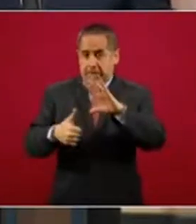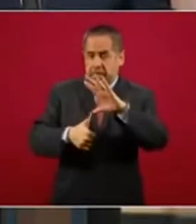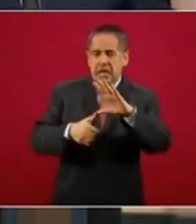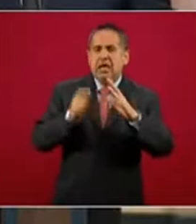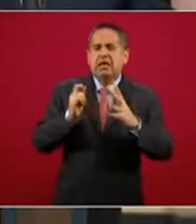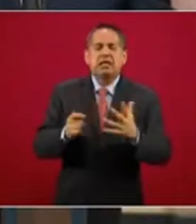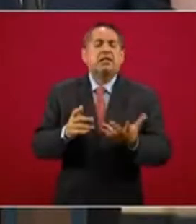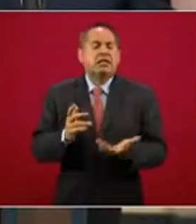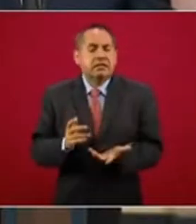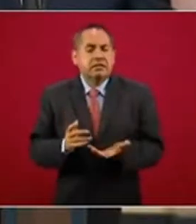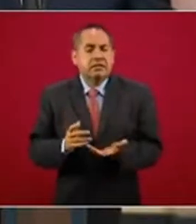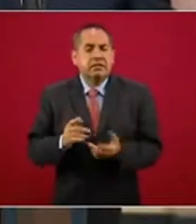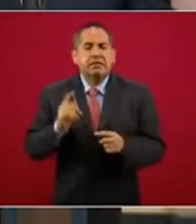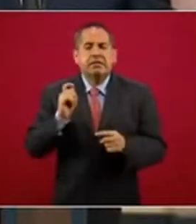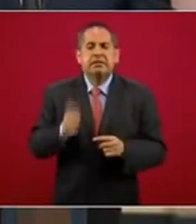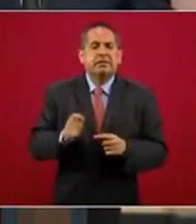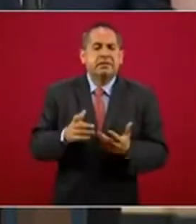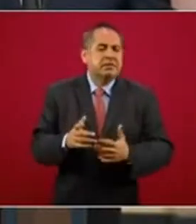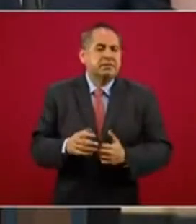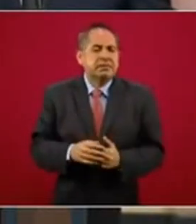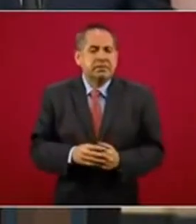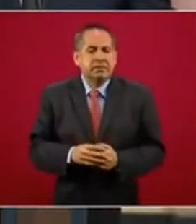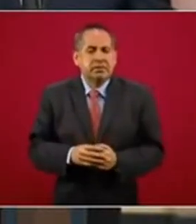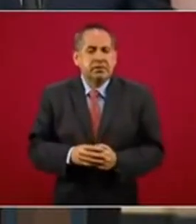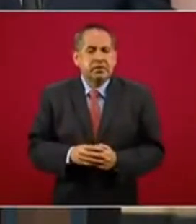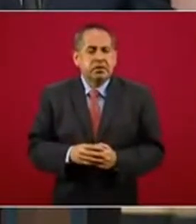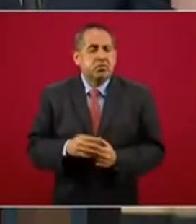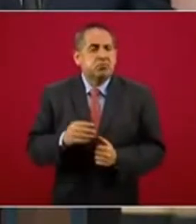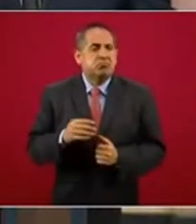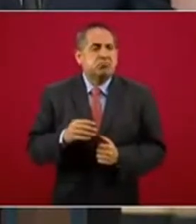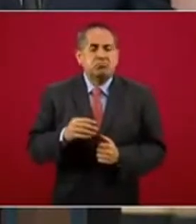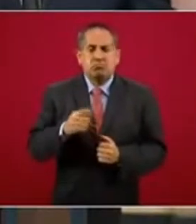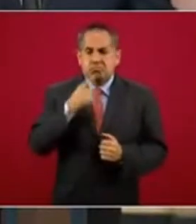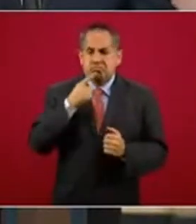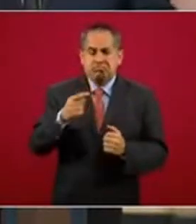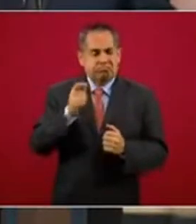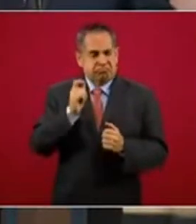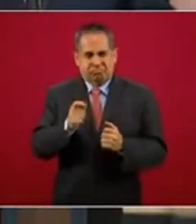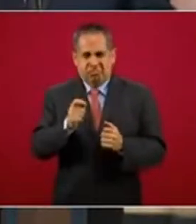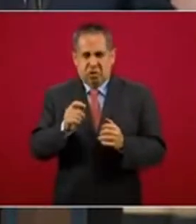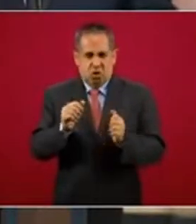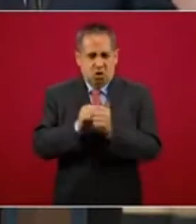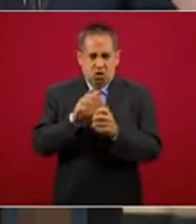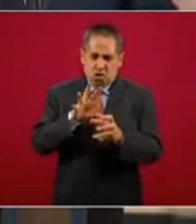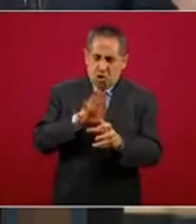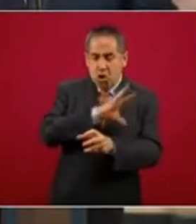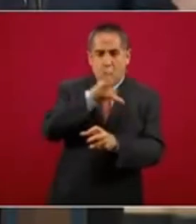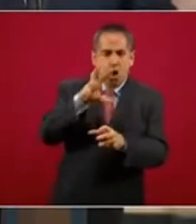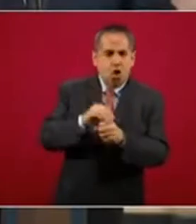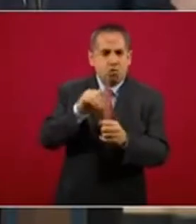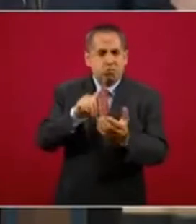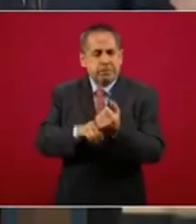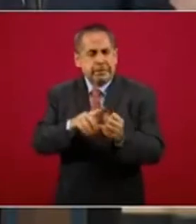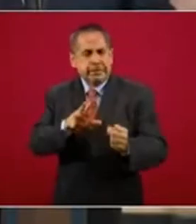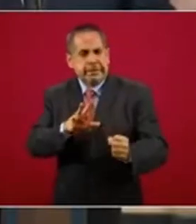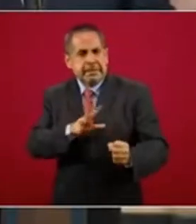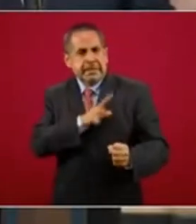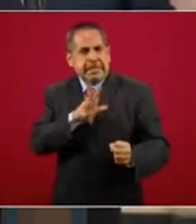droga. También hiciste adictos a muchos de nuestros soldados a la coca. Se supone que debemos protegernos, no